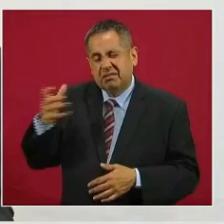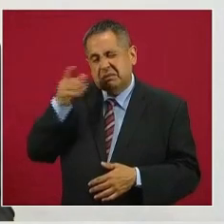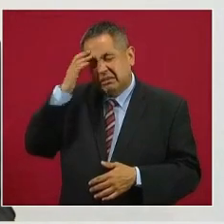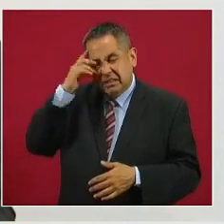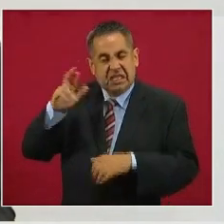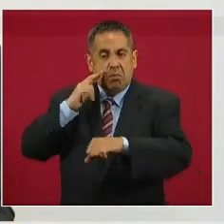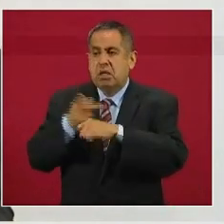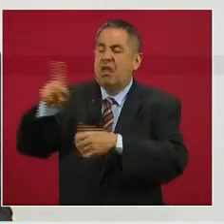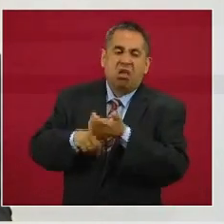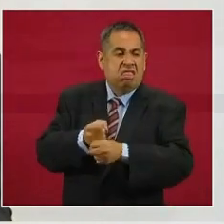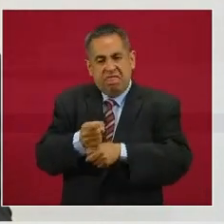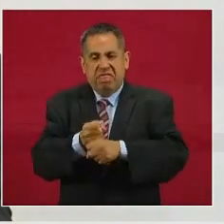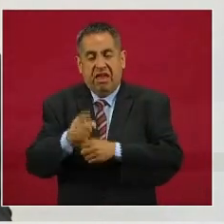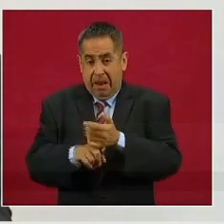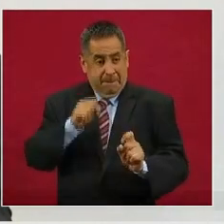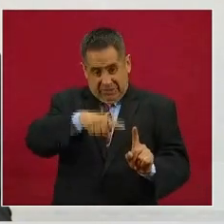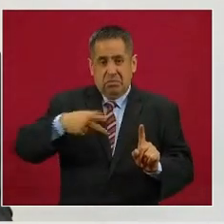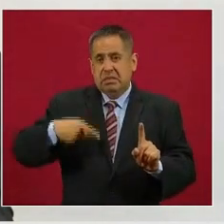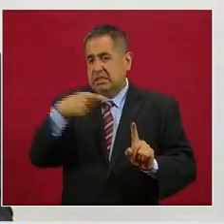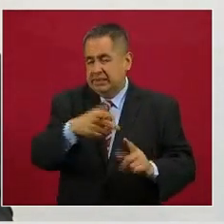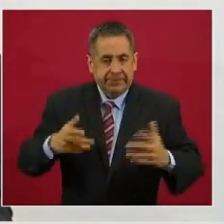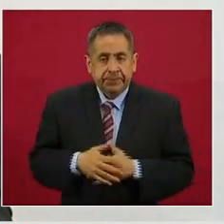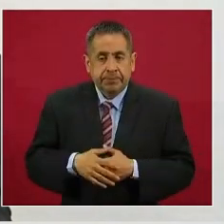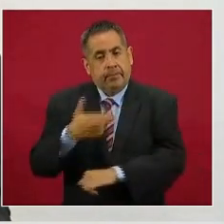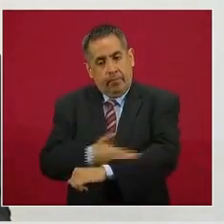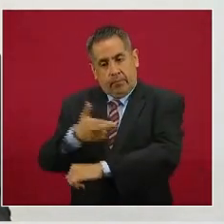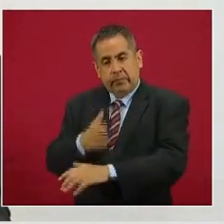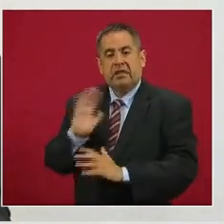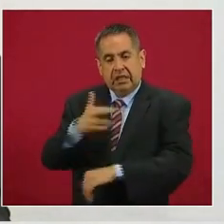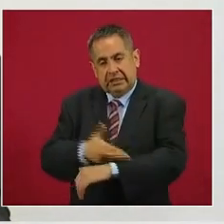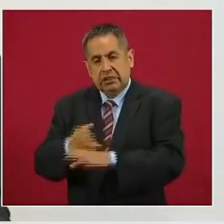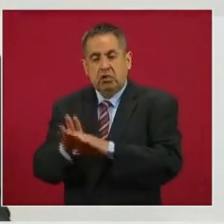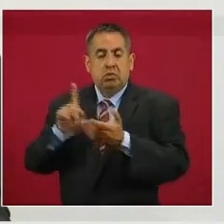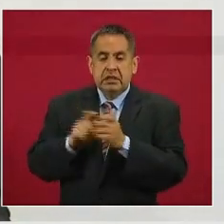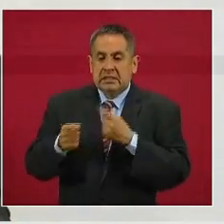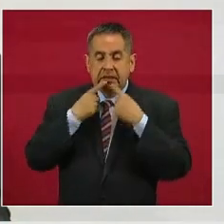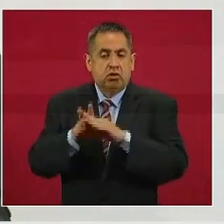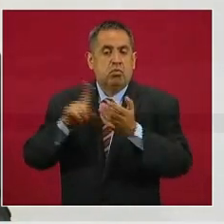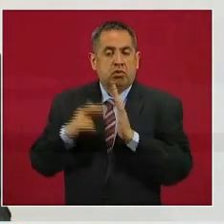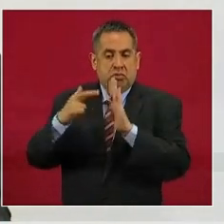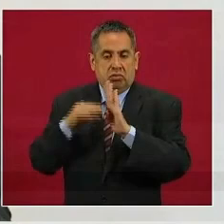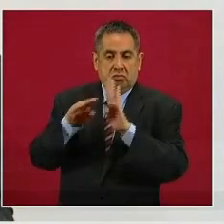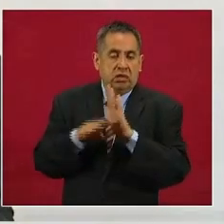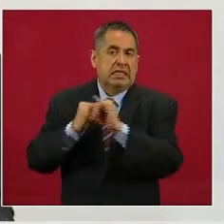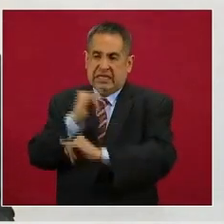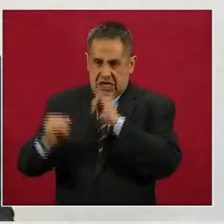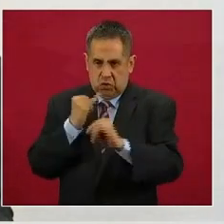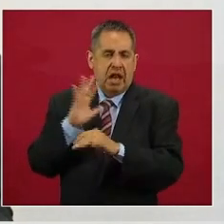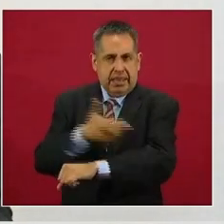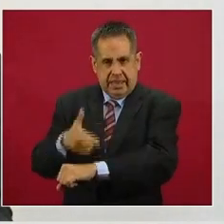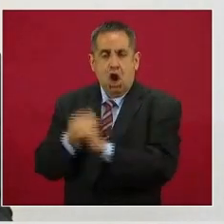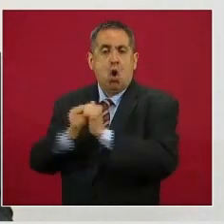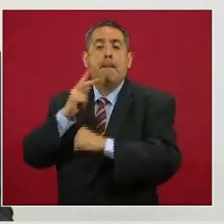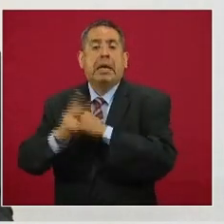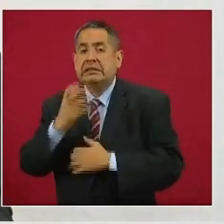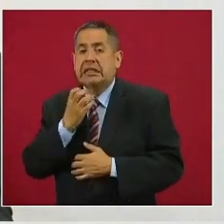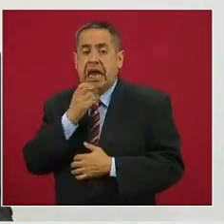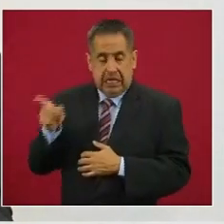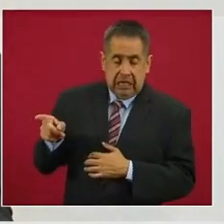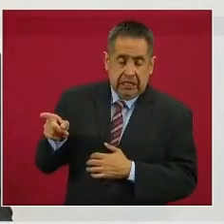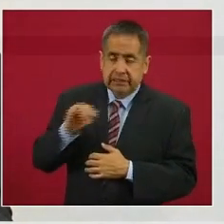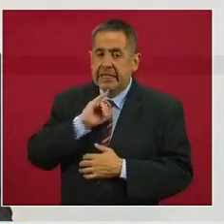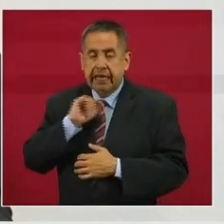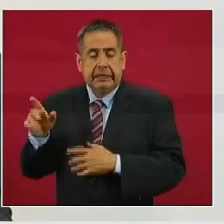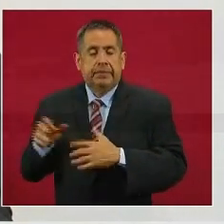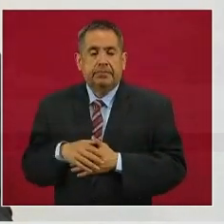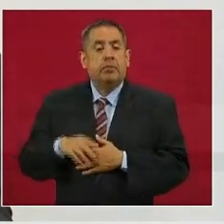las responsabilidades de verdugos y torturadores, como es el caso que nos ocupa. Estos trámites se están haciendo de conformidad con los criterios que establecen las normas jurídicas internacionales y las de ese país. Por lo que toca al